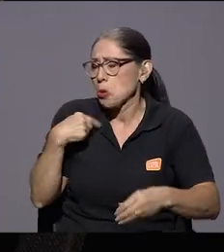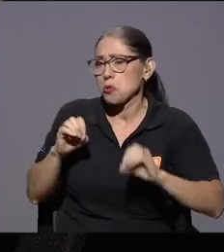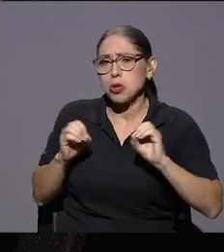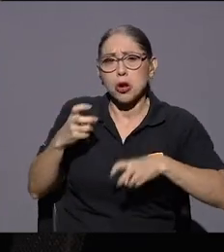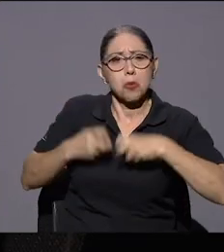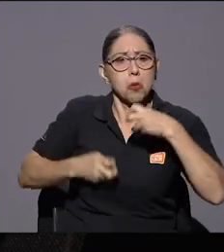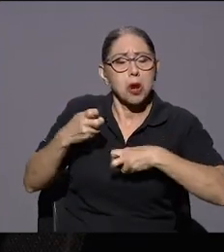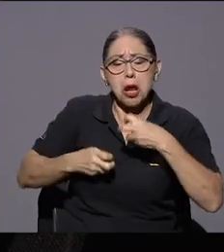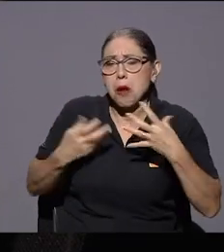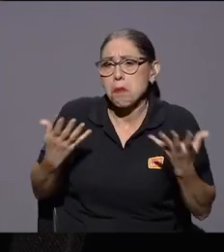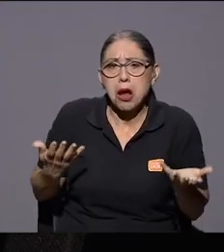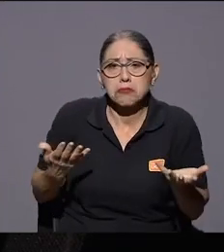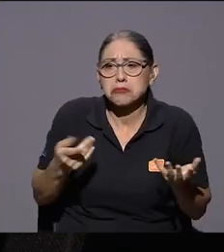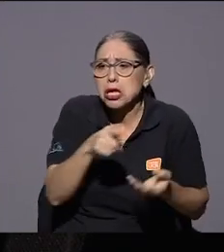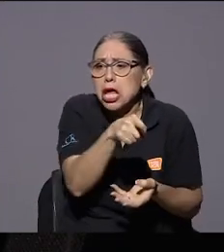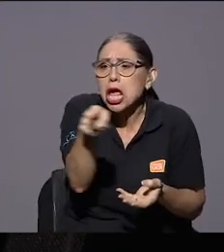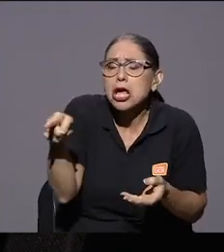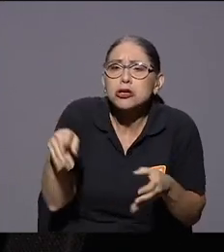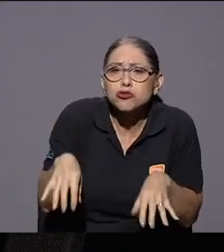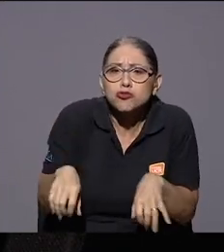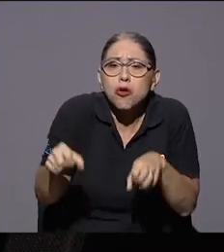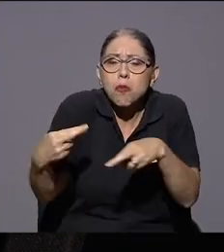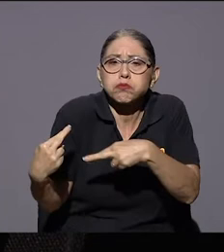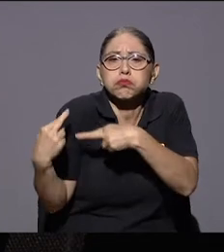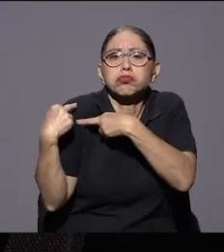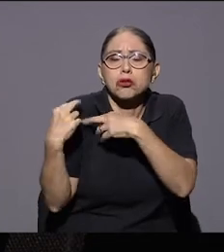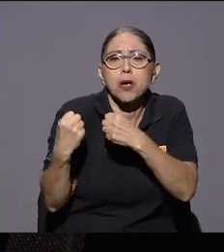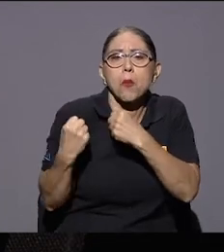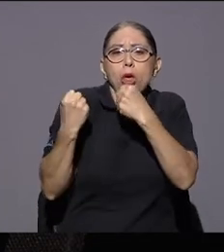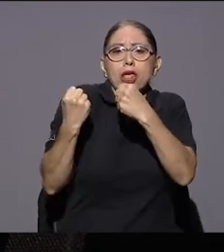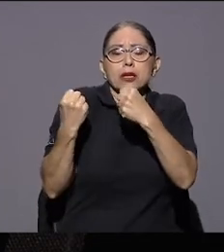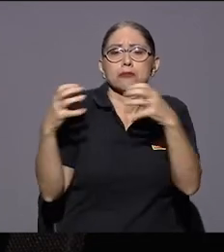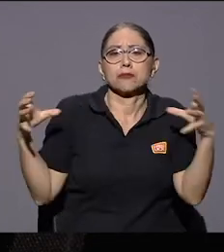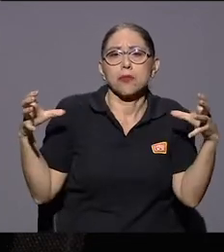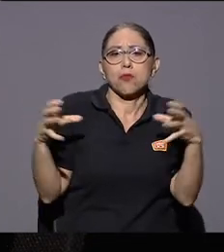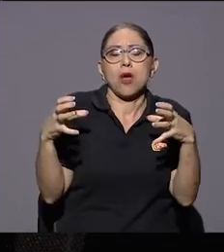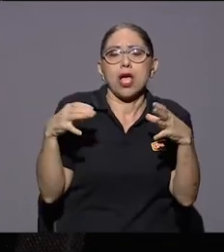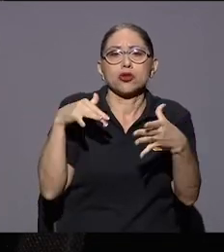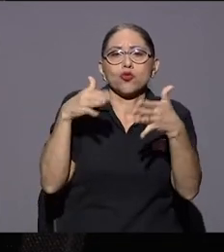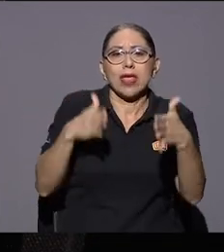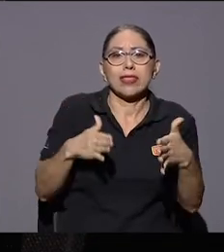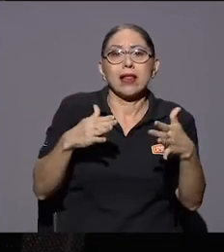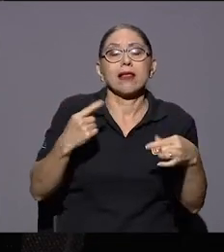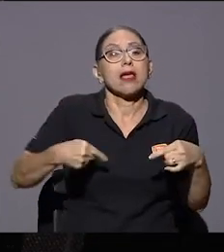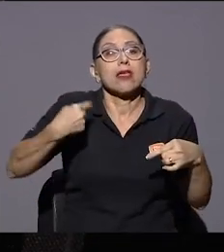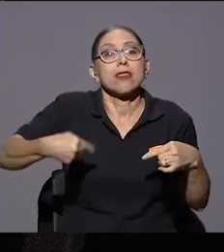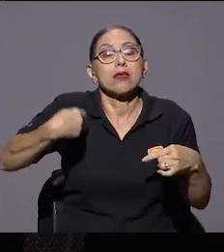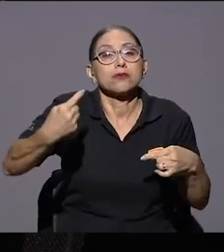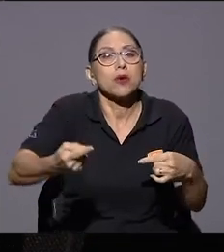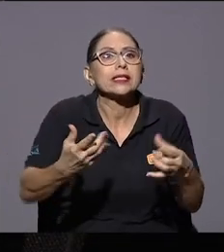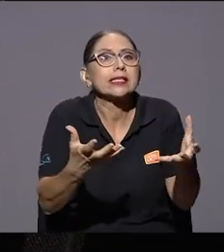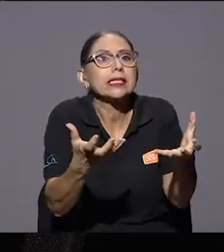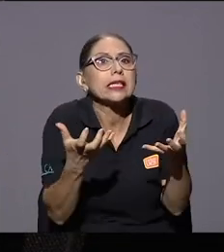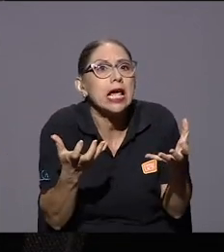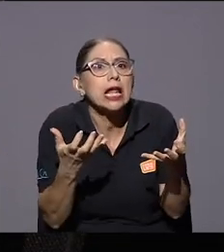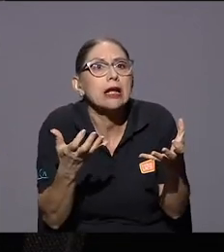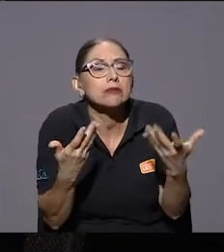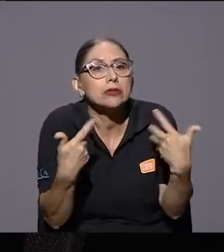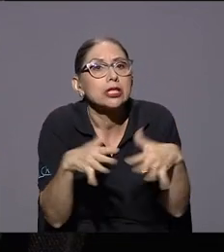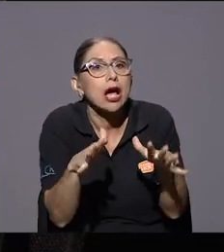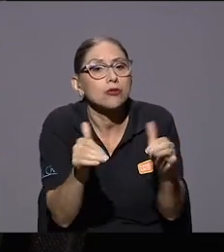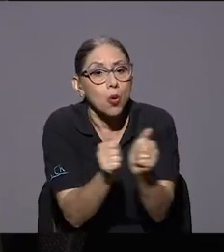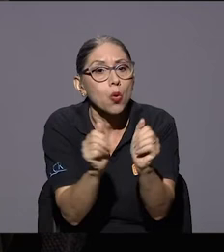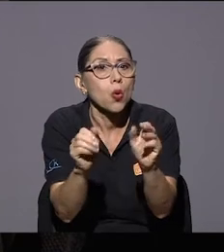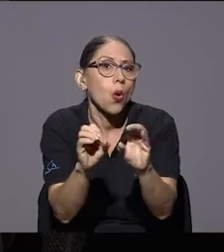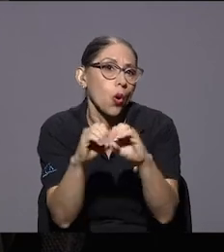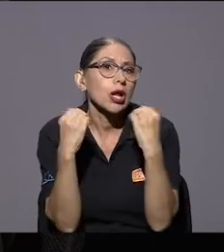con que tomen cargos de poder en el movimiento estudiantil y después aspiren en organizaciones partidarias,